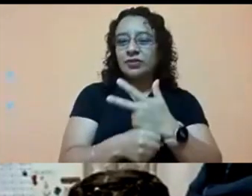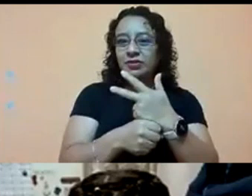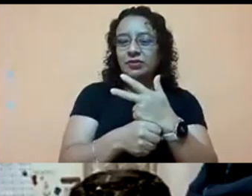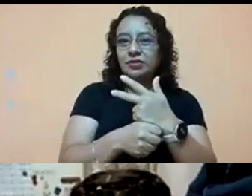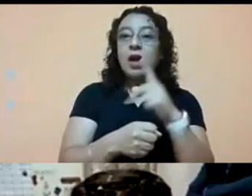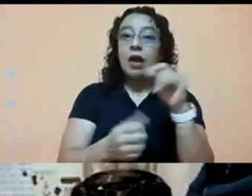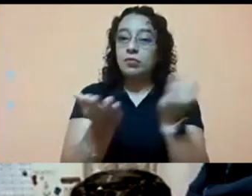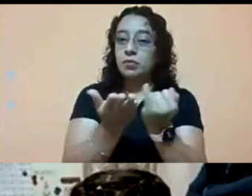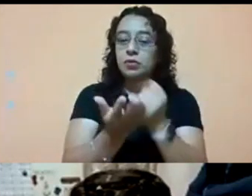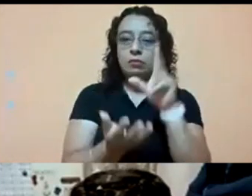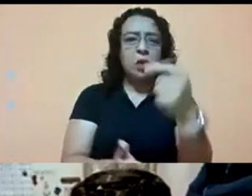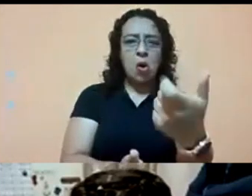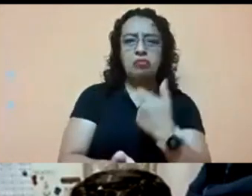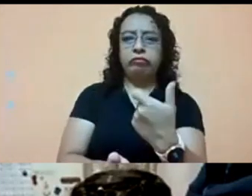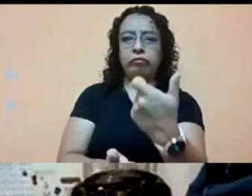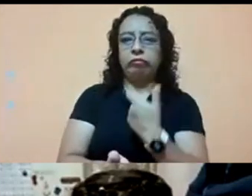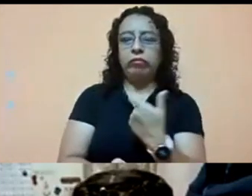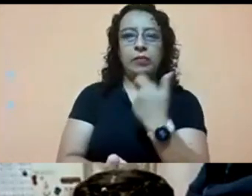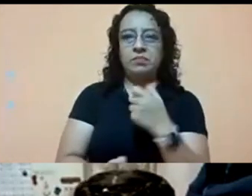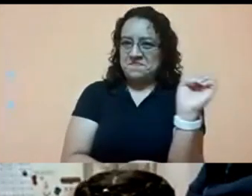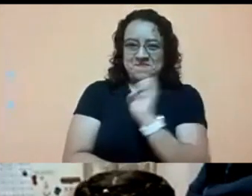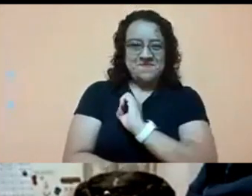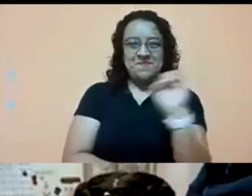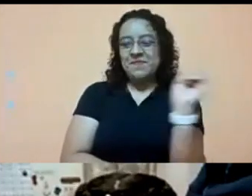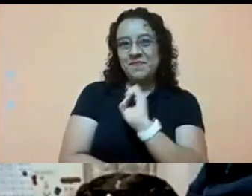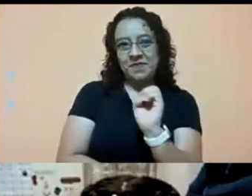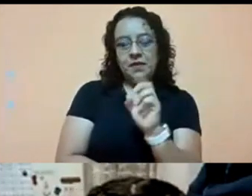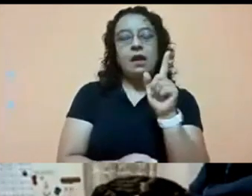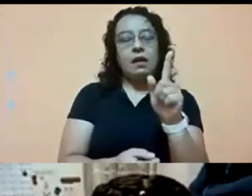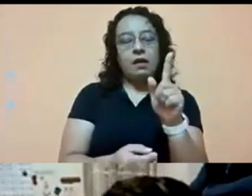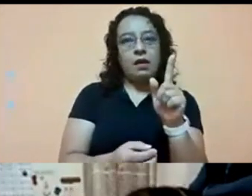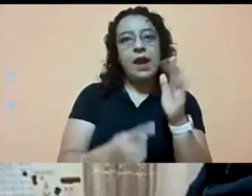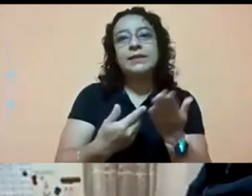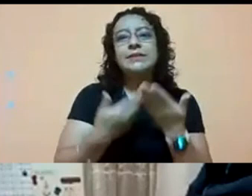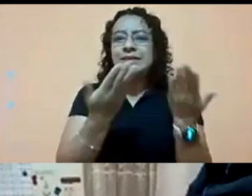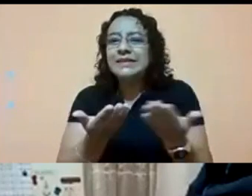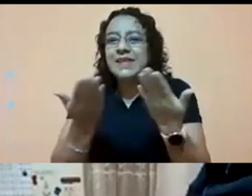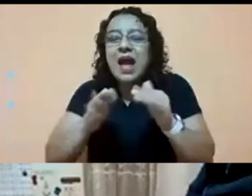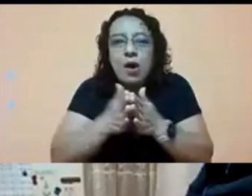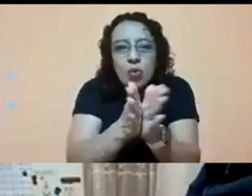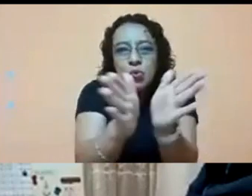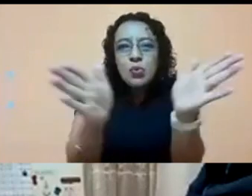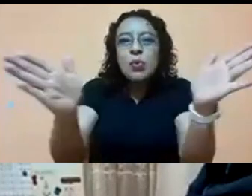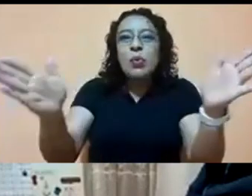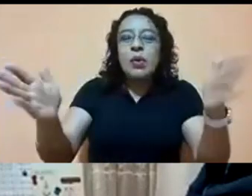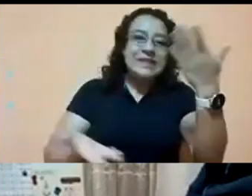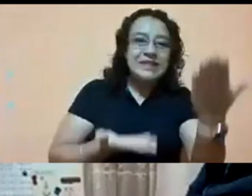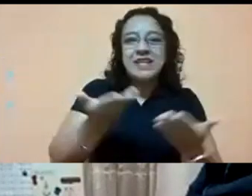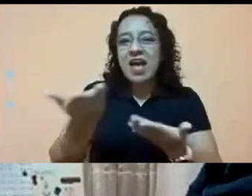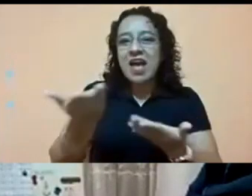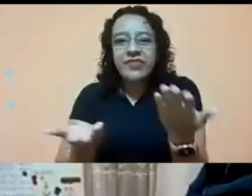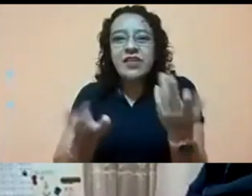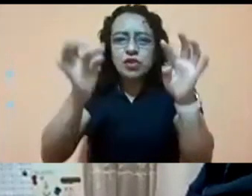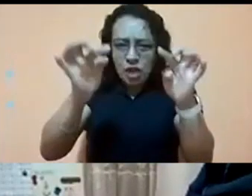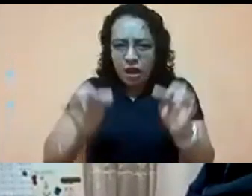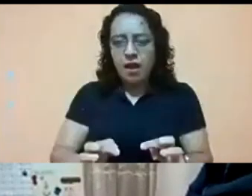lucrativa, ejemplar en promover espacios y servicios de calidad a la población con